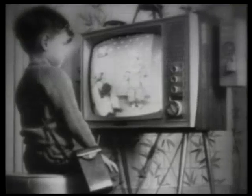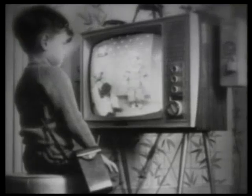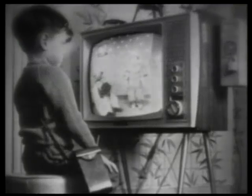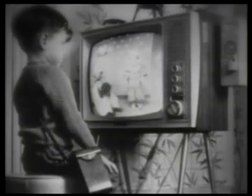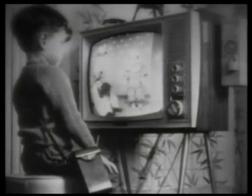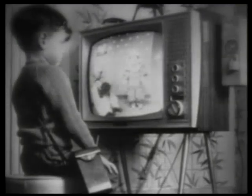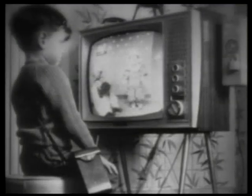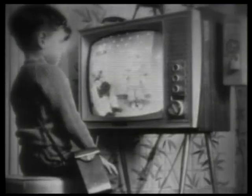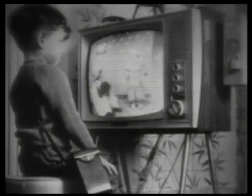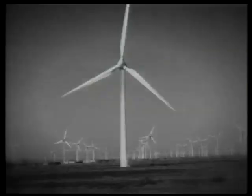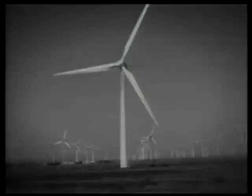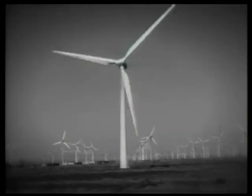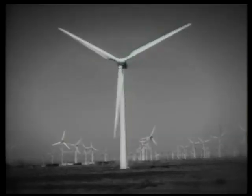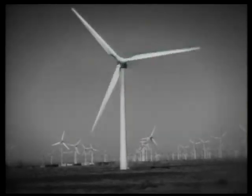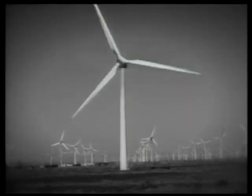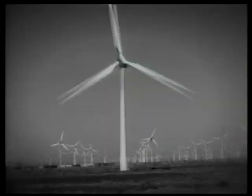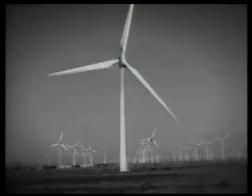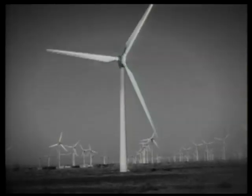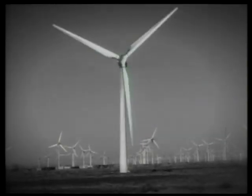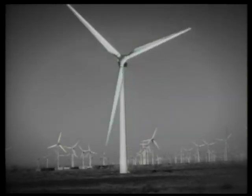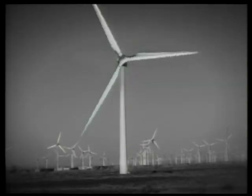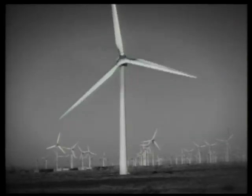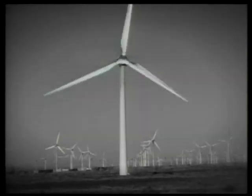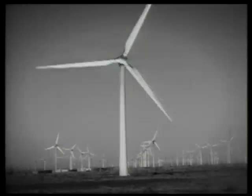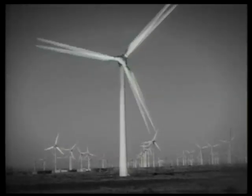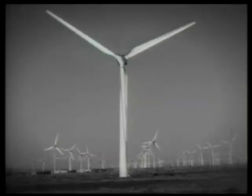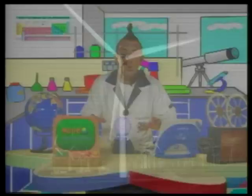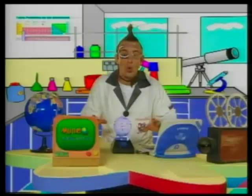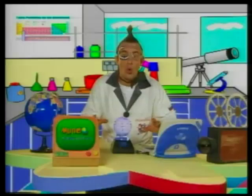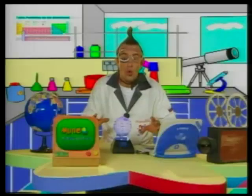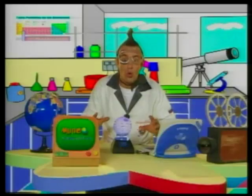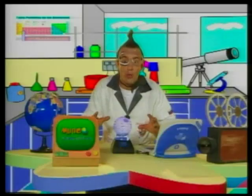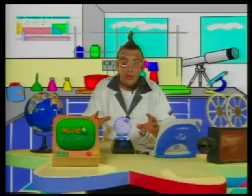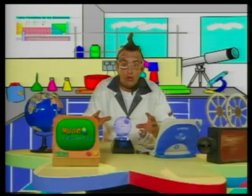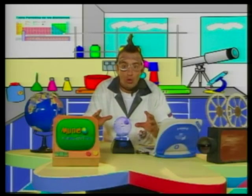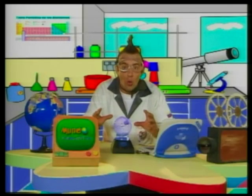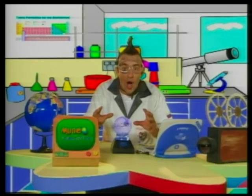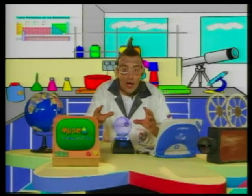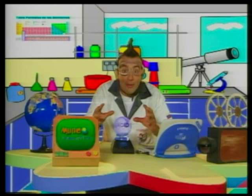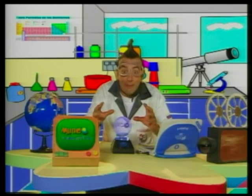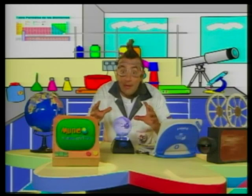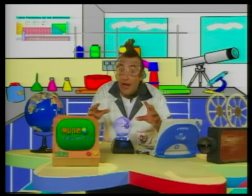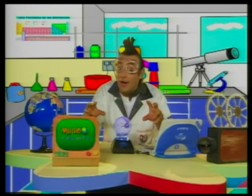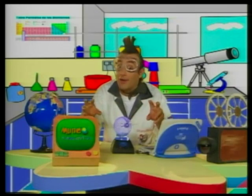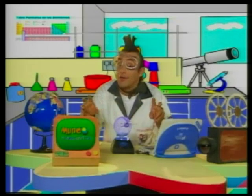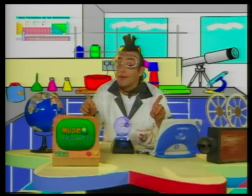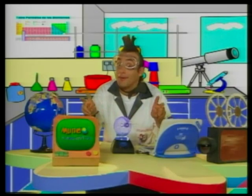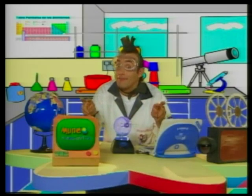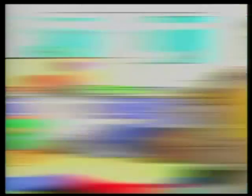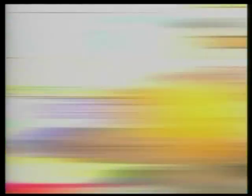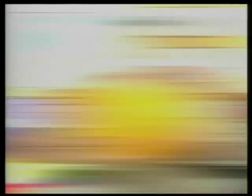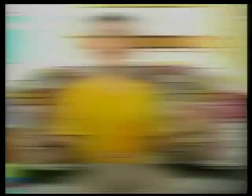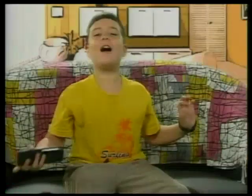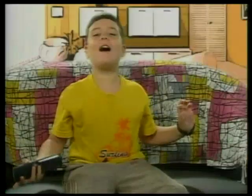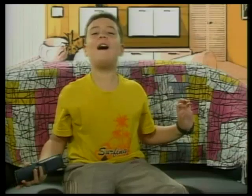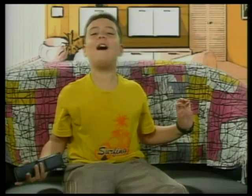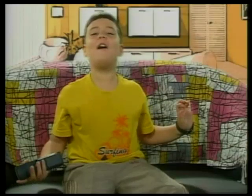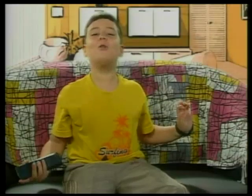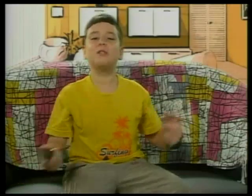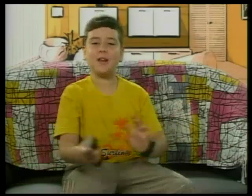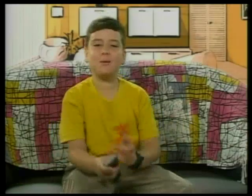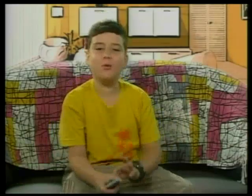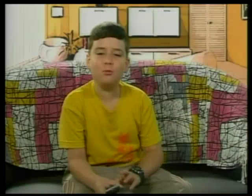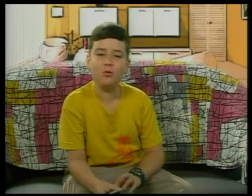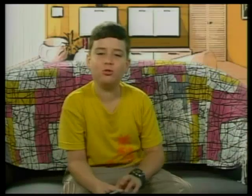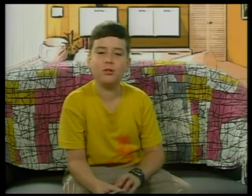el descubrimiento de las valiosas fuentes de energía, todo comenzó a cambiar.